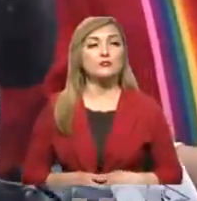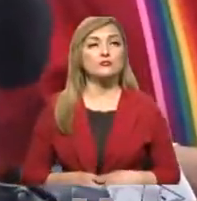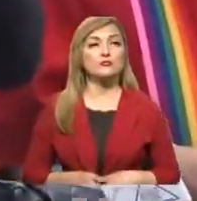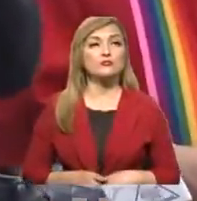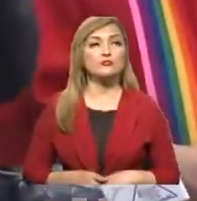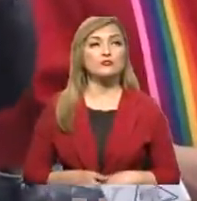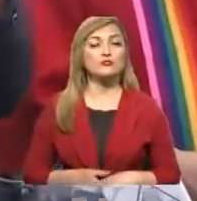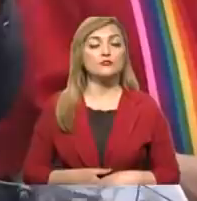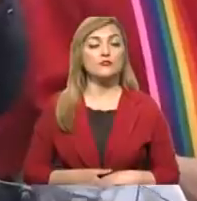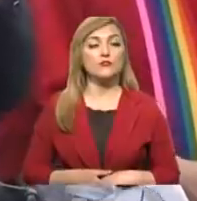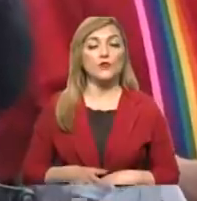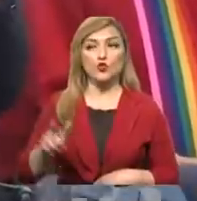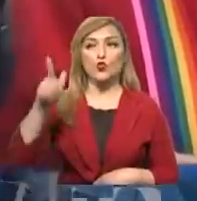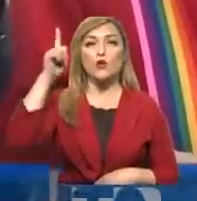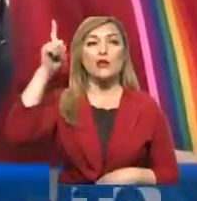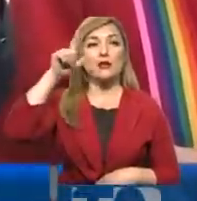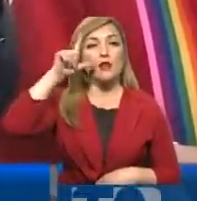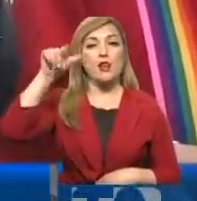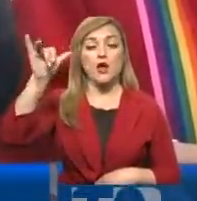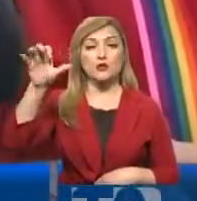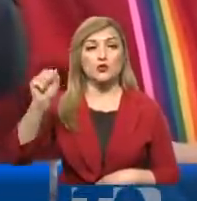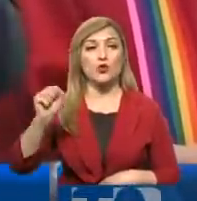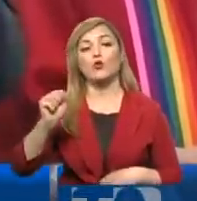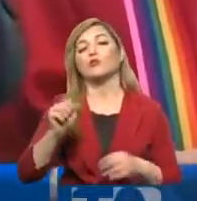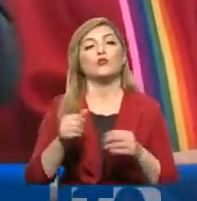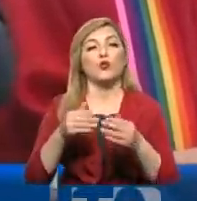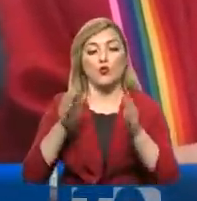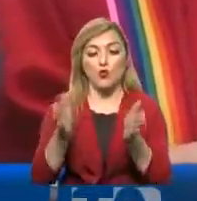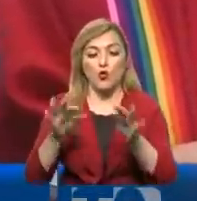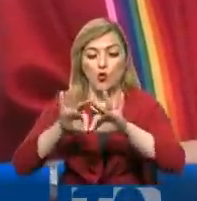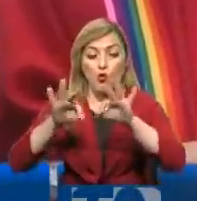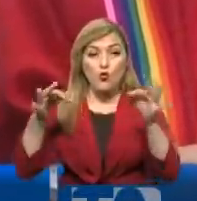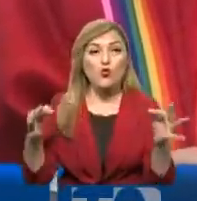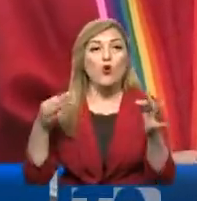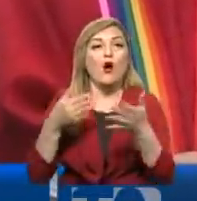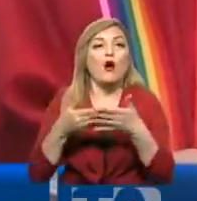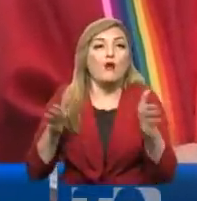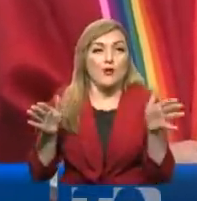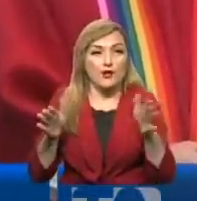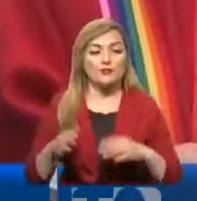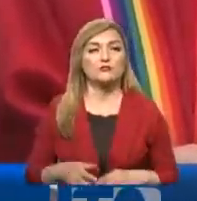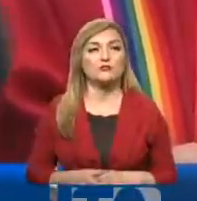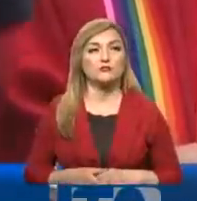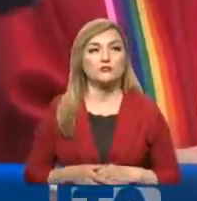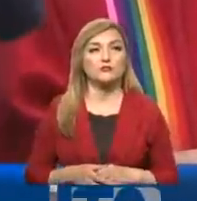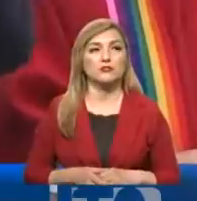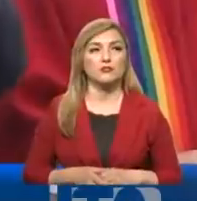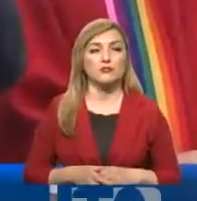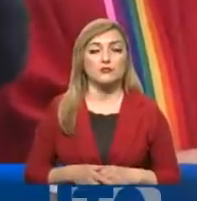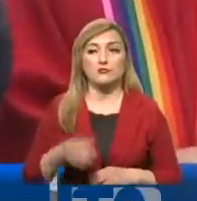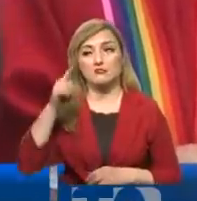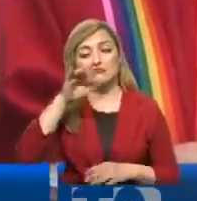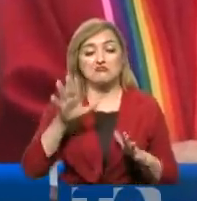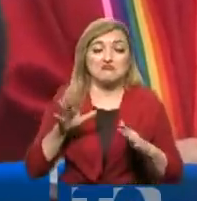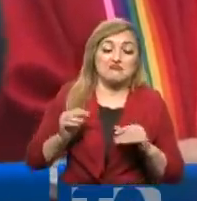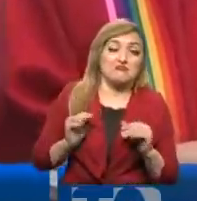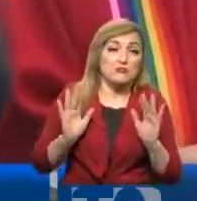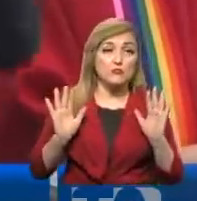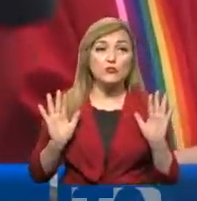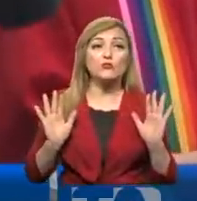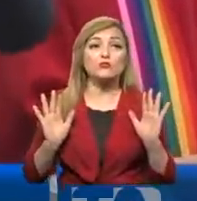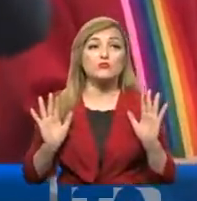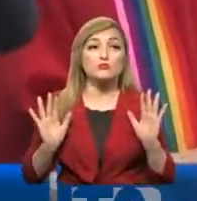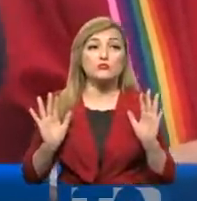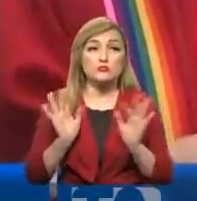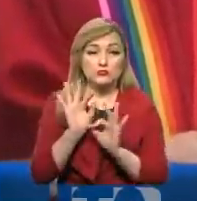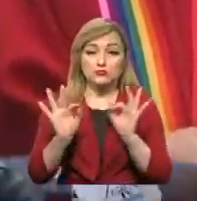Lidere la reapertura de las urnas, aunque muy difícil que eso lo admitan, pero si van a ser perfecto,